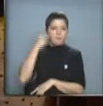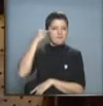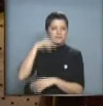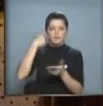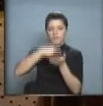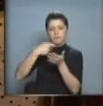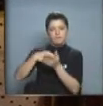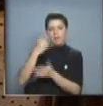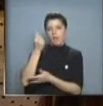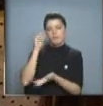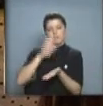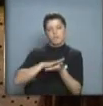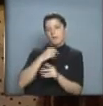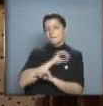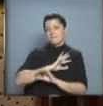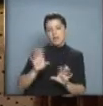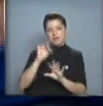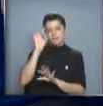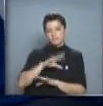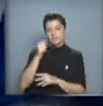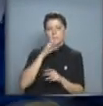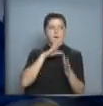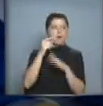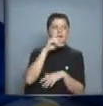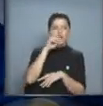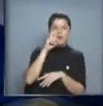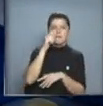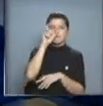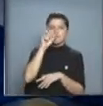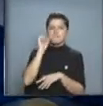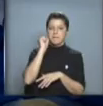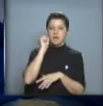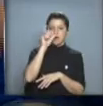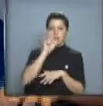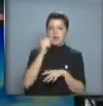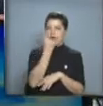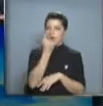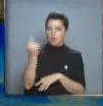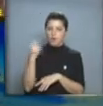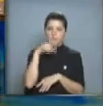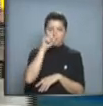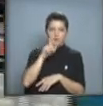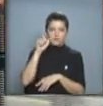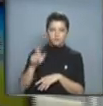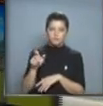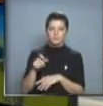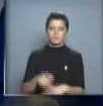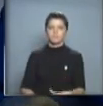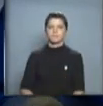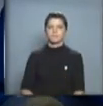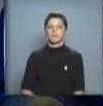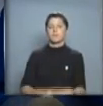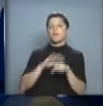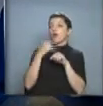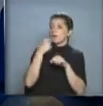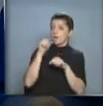cuántos invitamos? 300 invitados. Claro, demasiado. 100 pesos cada uno, más o menos. No, comes? ¿Qué 100 pesos? ¿Qué comemos con 100 pesos? Claro, no. O sea, no